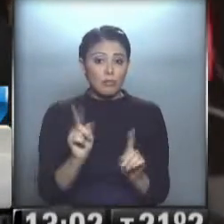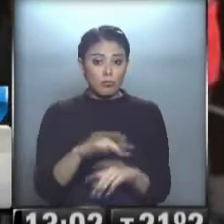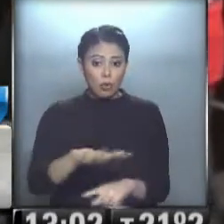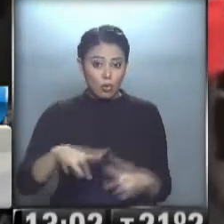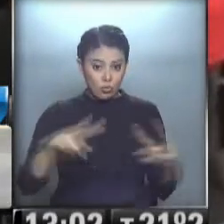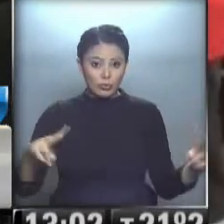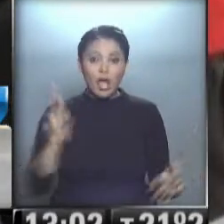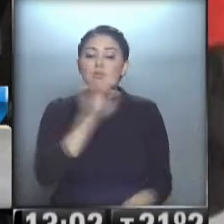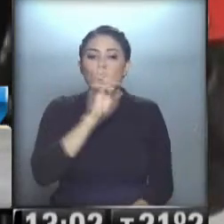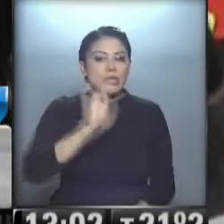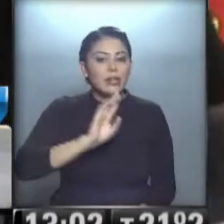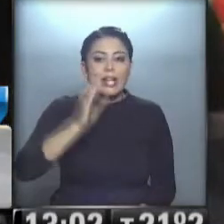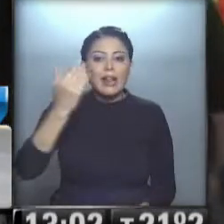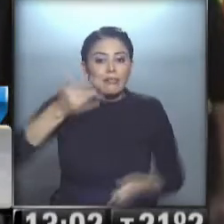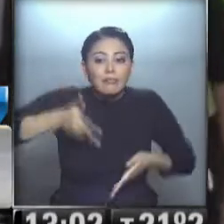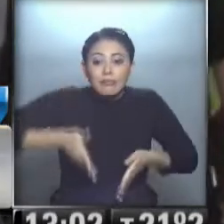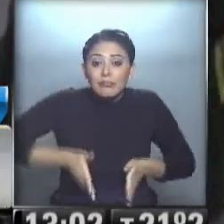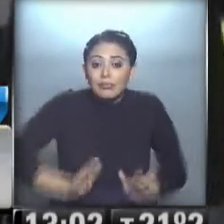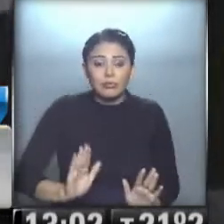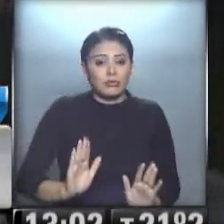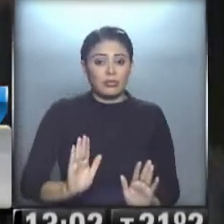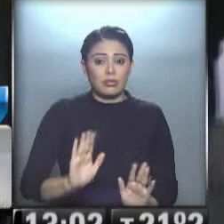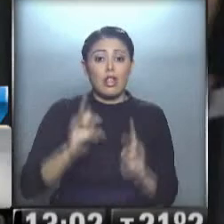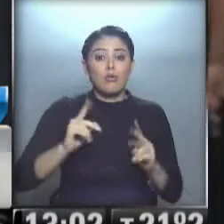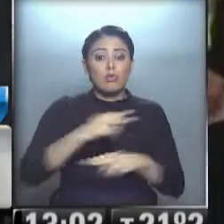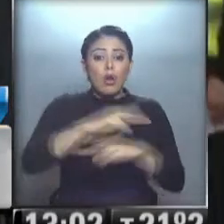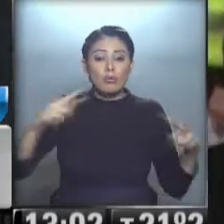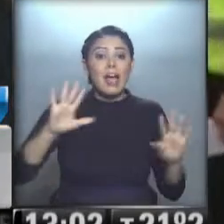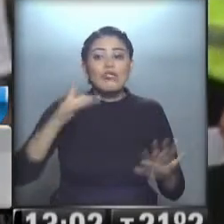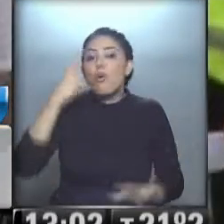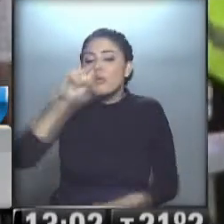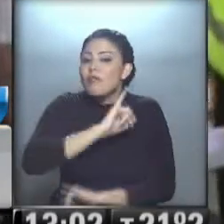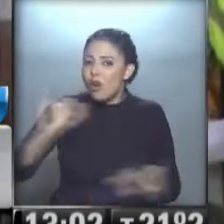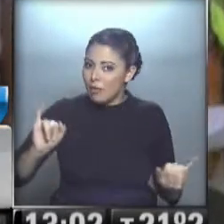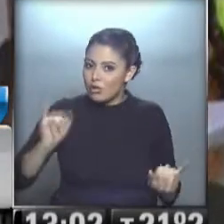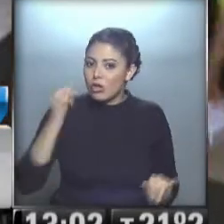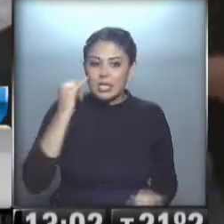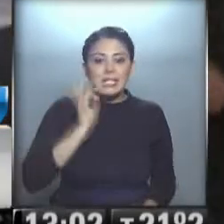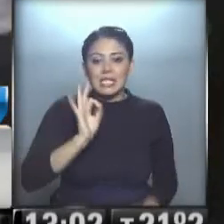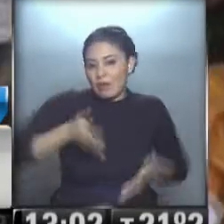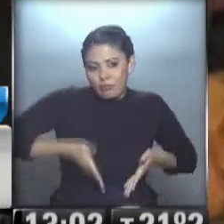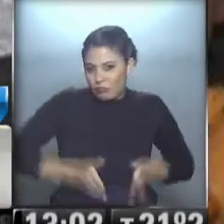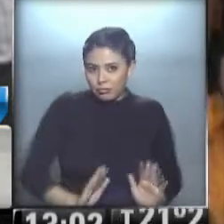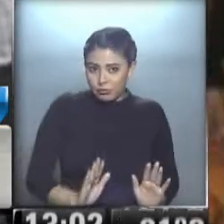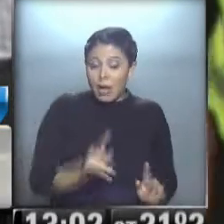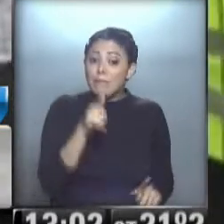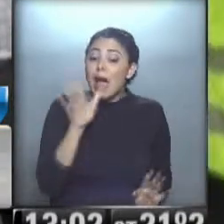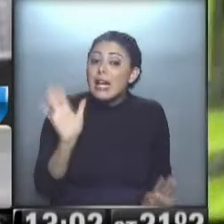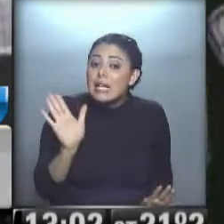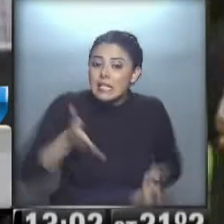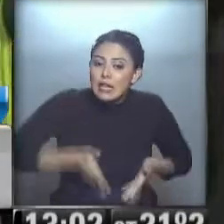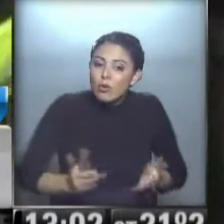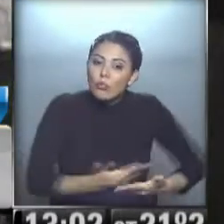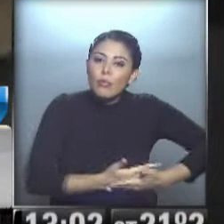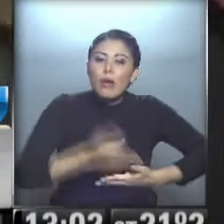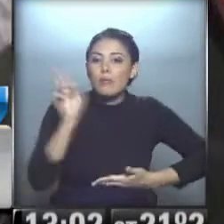La mujer acaba de dar a luz en medio de la autopista. Esta es la última información. Habría nacido una